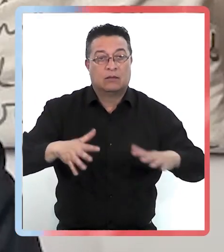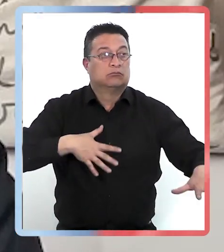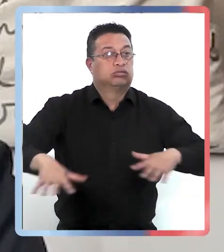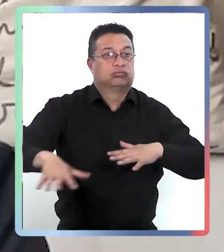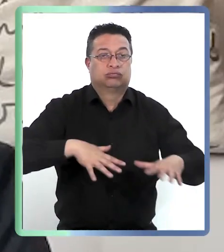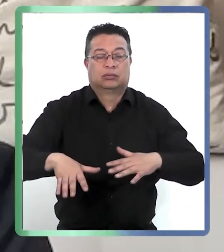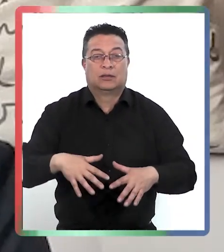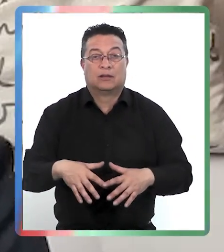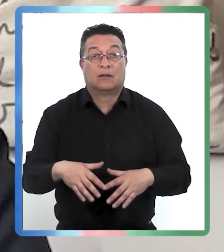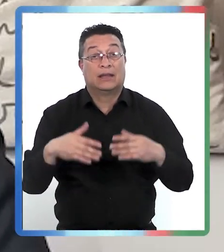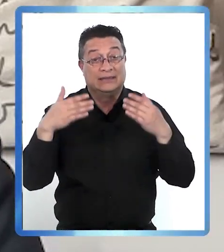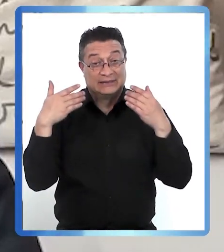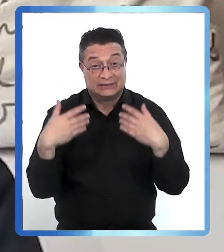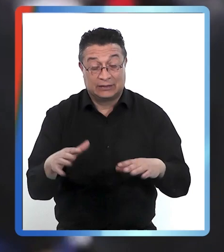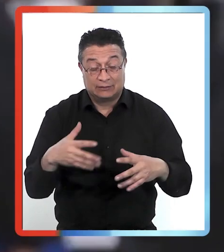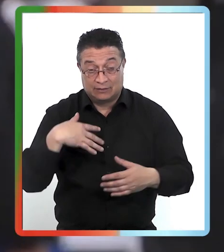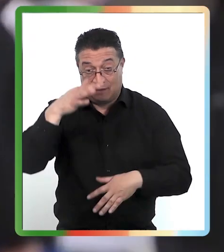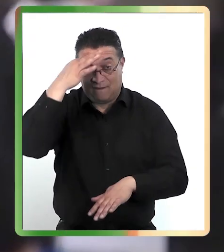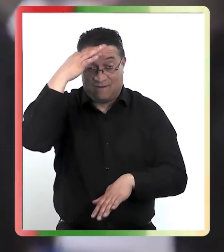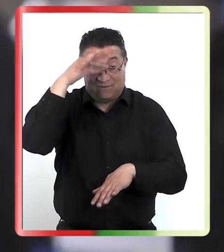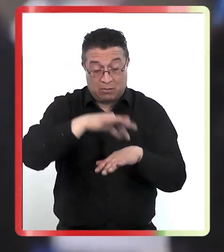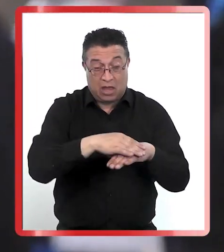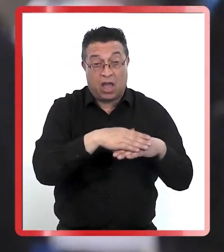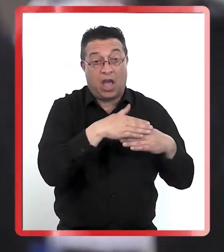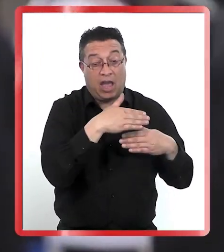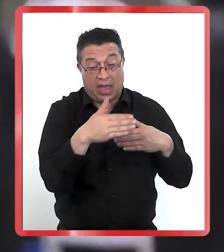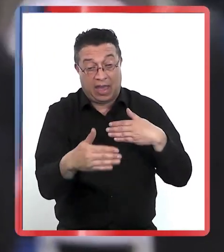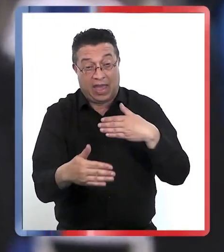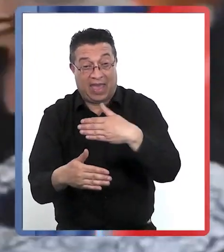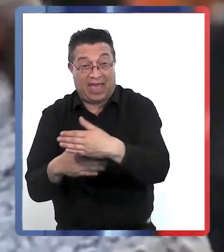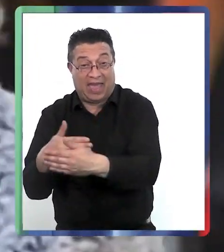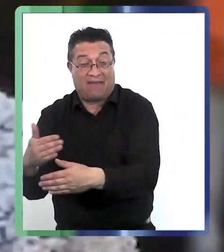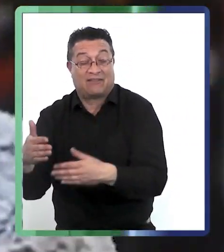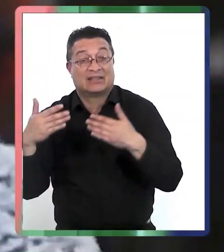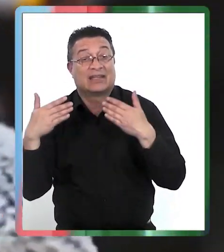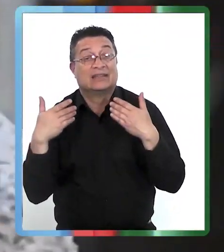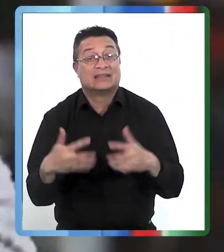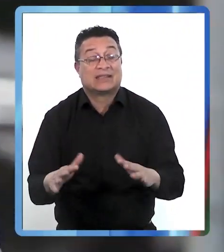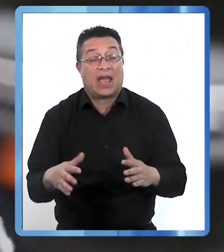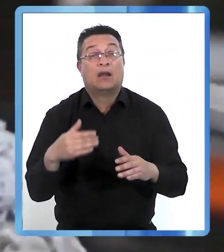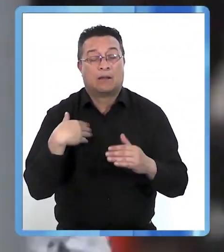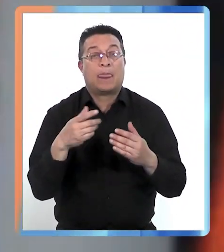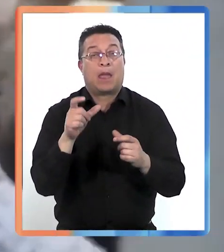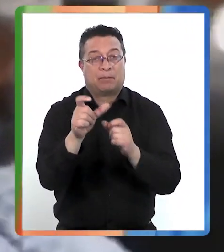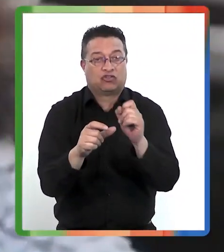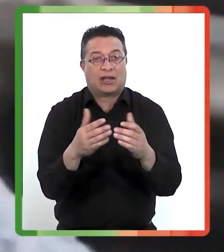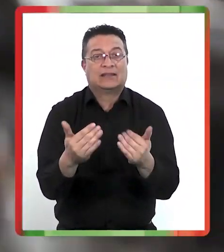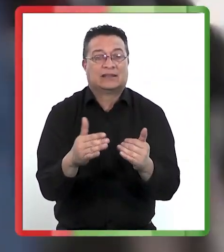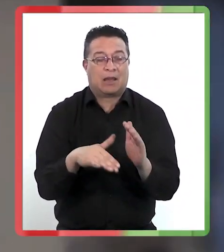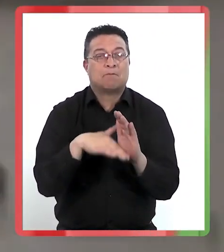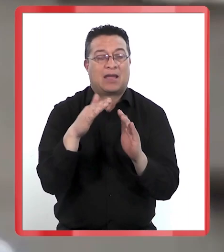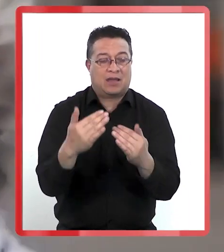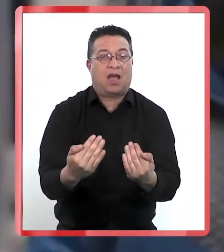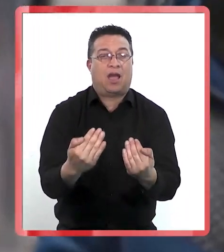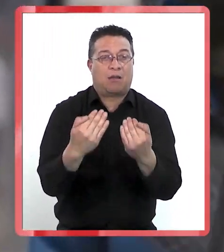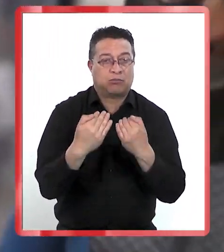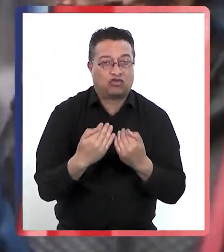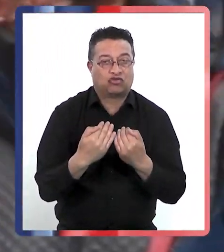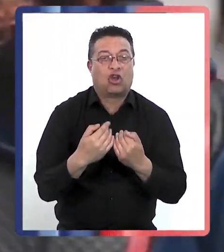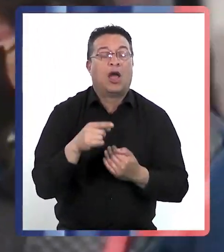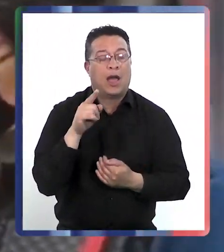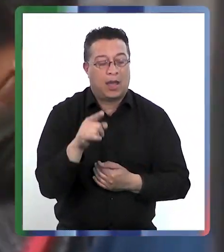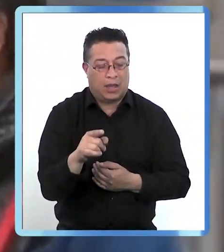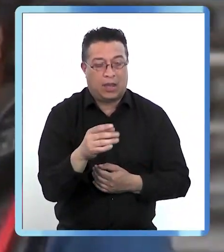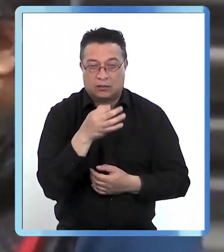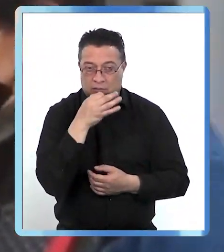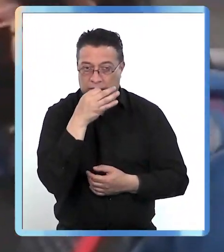más activo posible. Una vez que la enfermedad va avanzando, indudablemente el paciente va a requerir más apoyo y ahí uno lo que recomienda